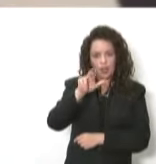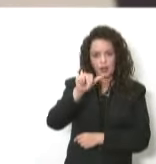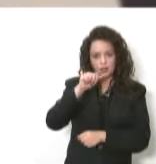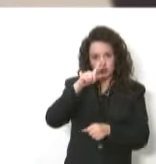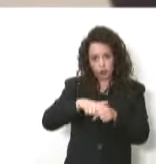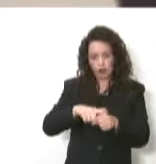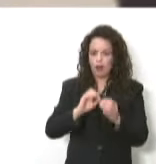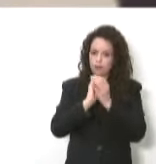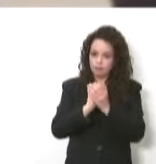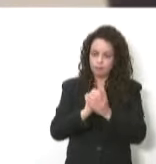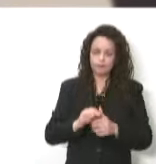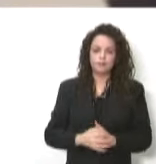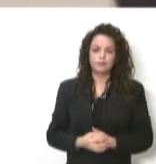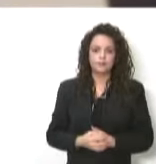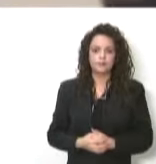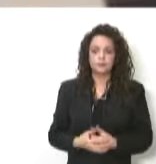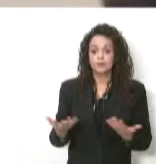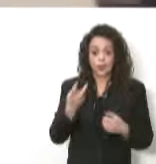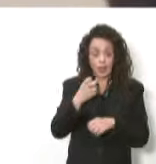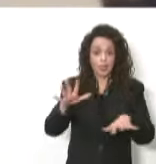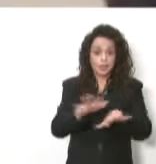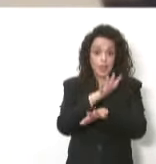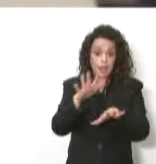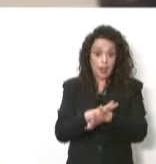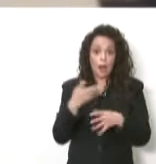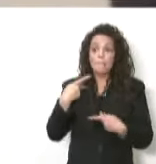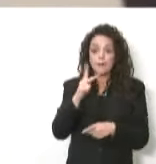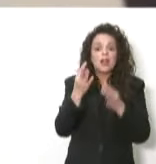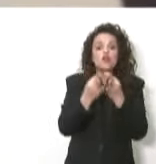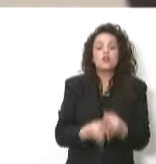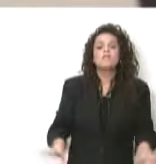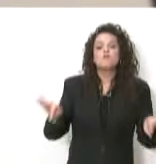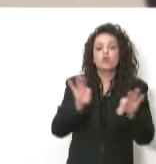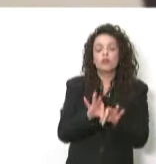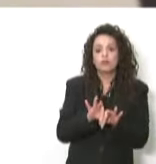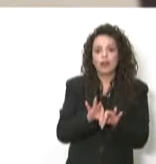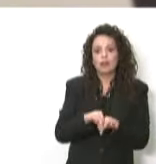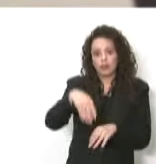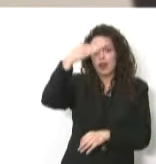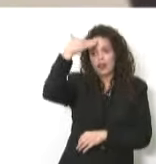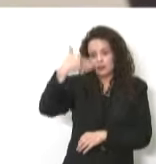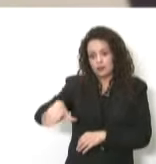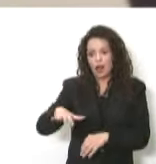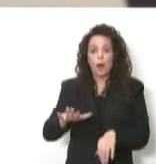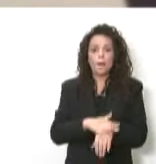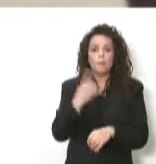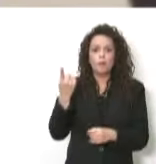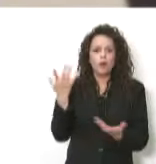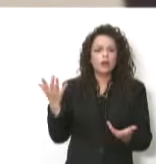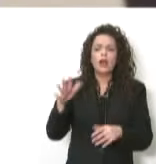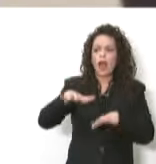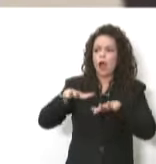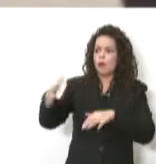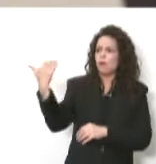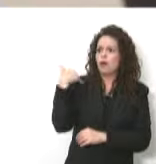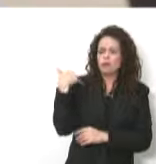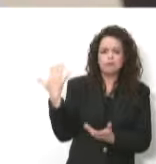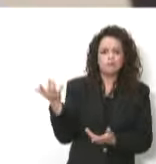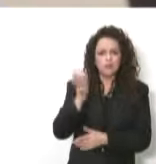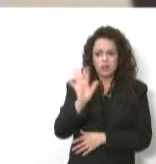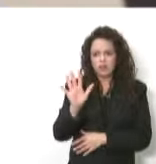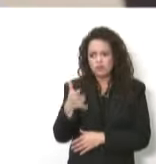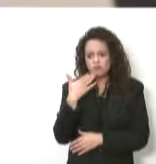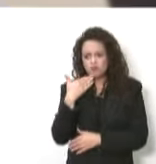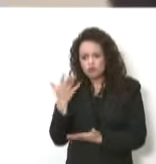digamos, los cambios. Pero es importante porque luego sí nos dicen, oye, ya no está o desapareció